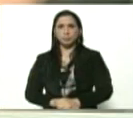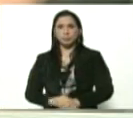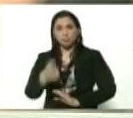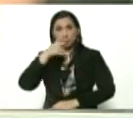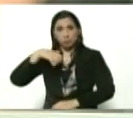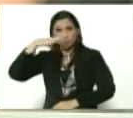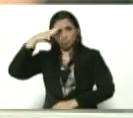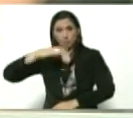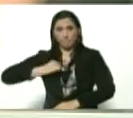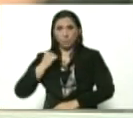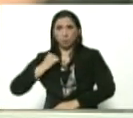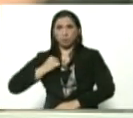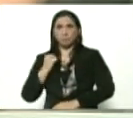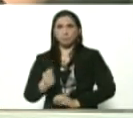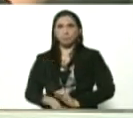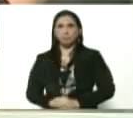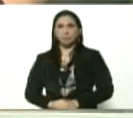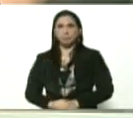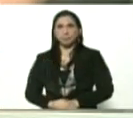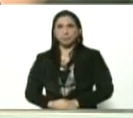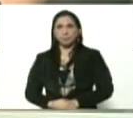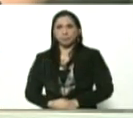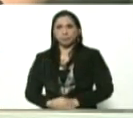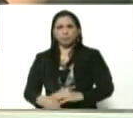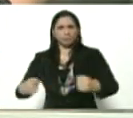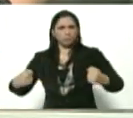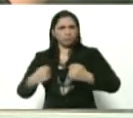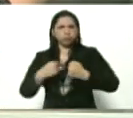cívico-militar, policial, yunque martillo.